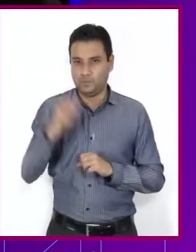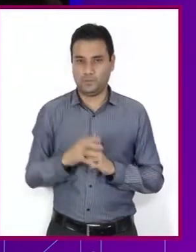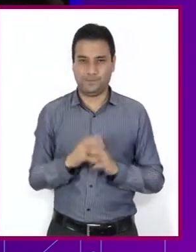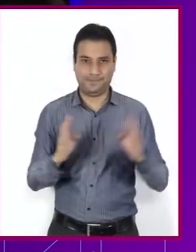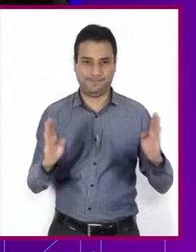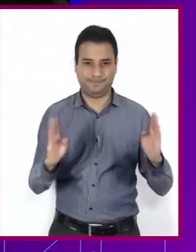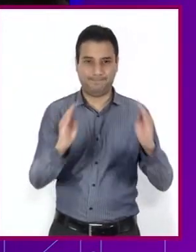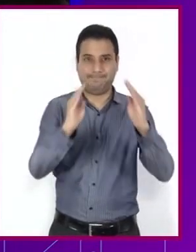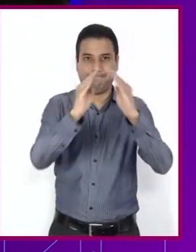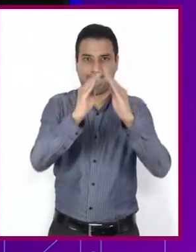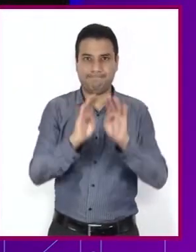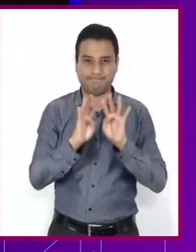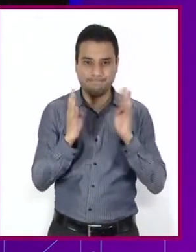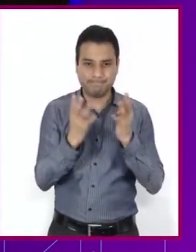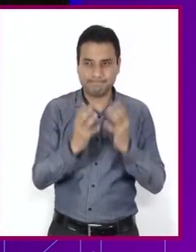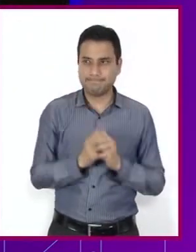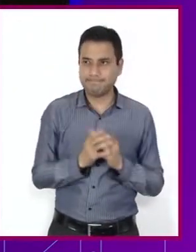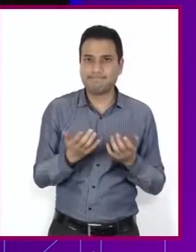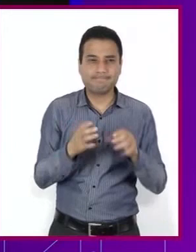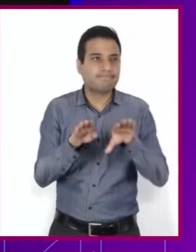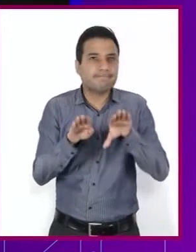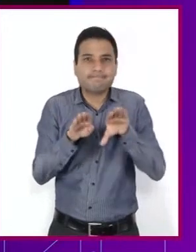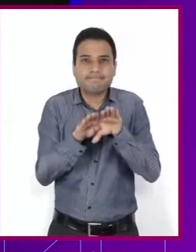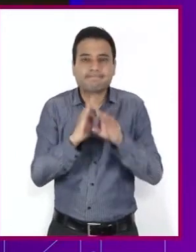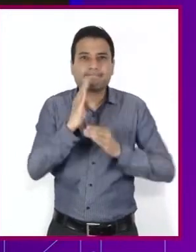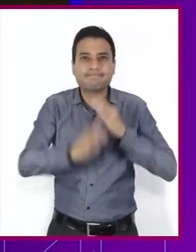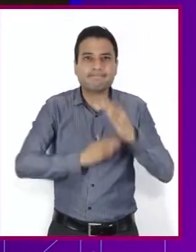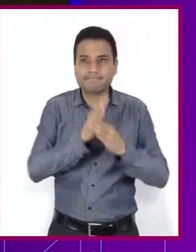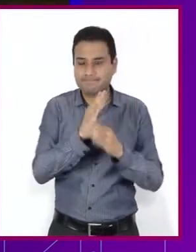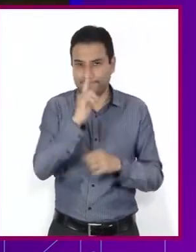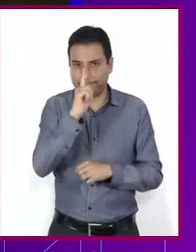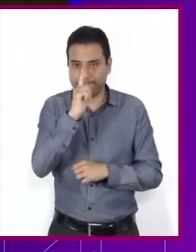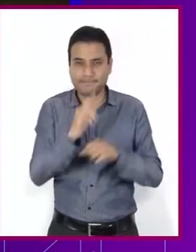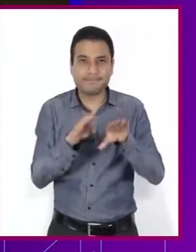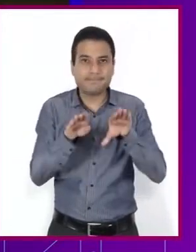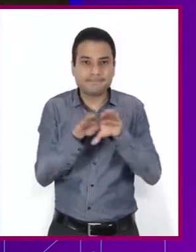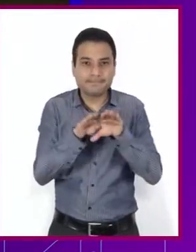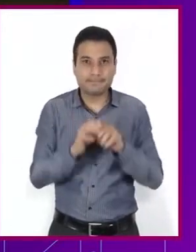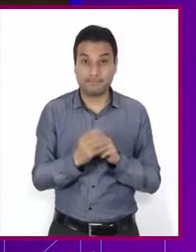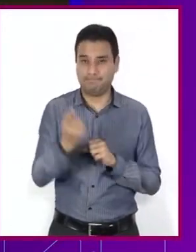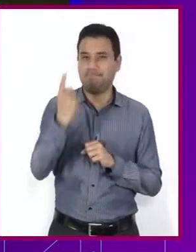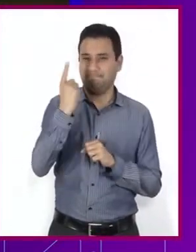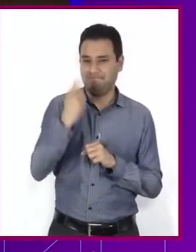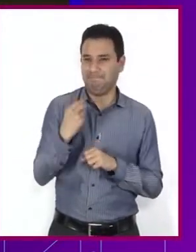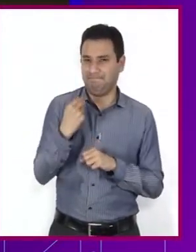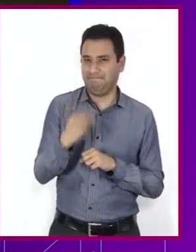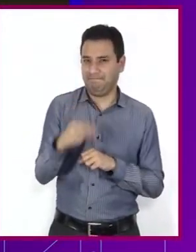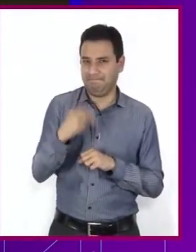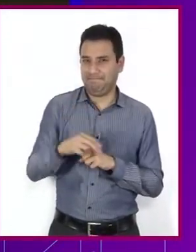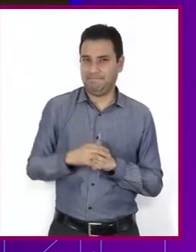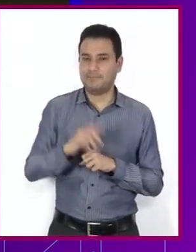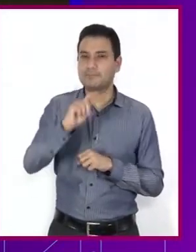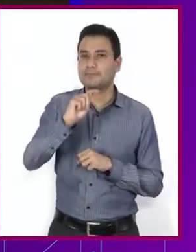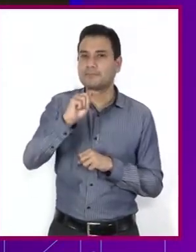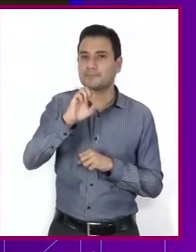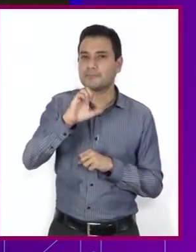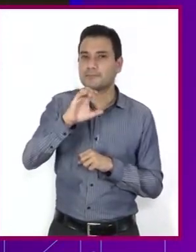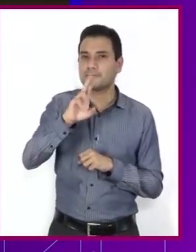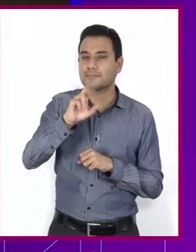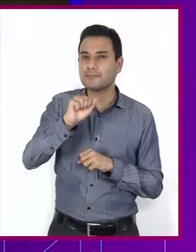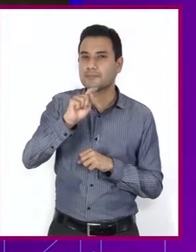se encargaría de alumbrar al mundo. Uno de ellos, llamado Tecusistecatl,